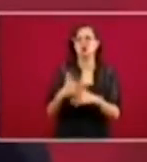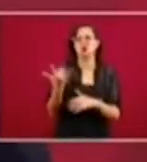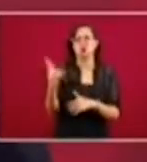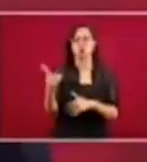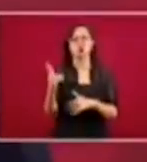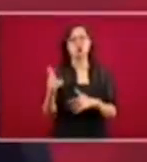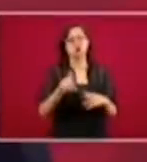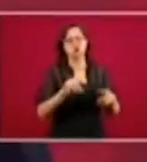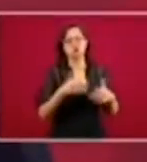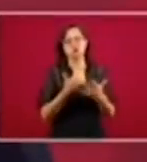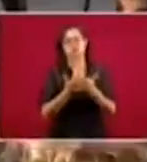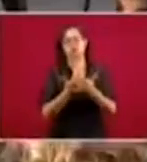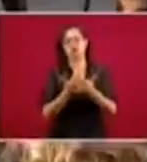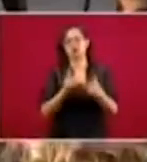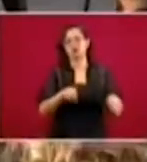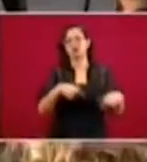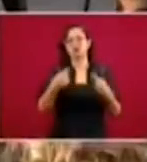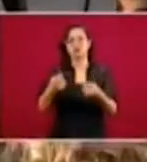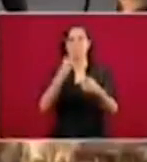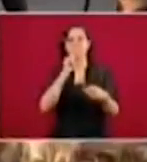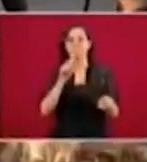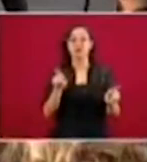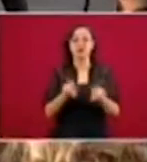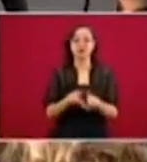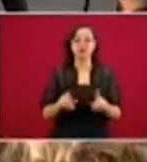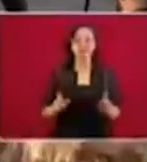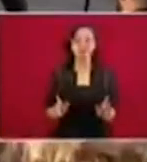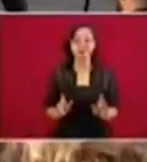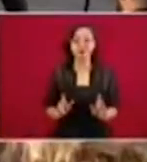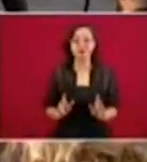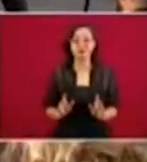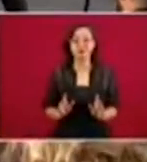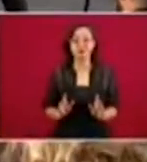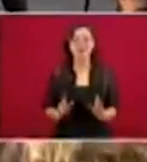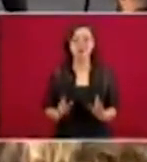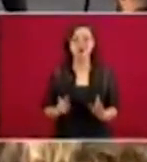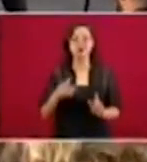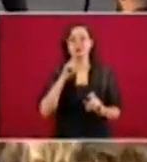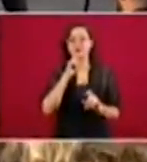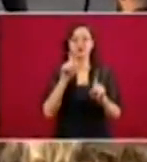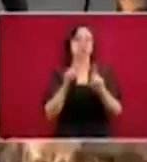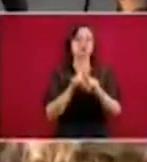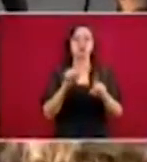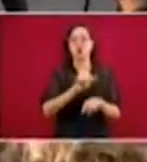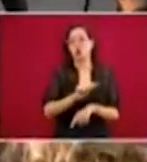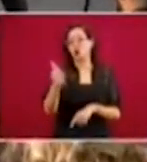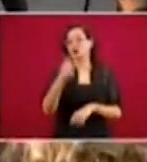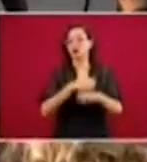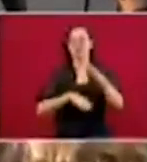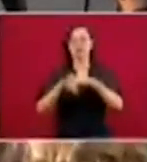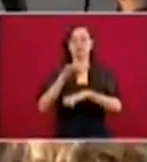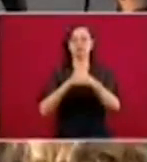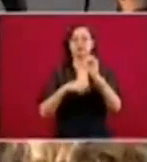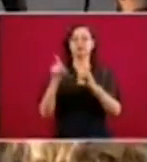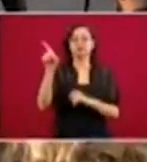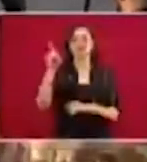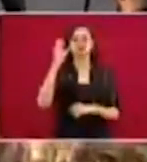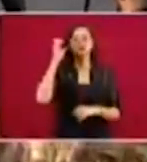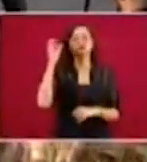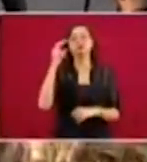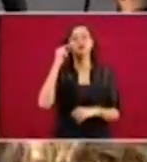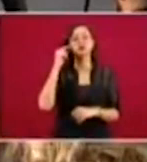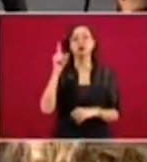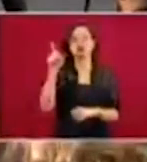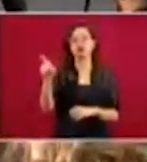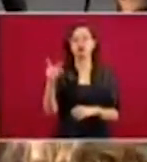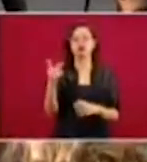dar esta misma situación. En el mismo modelo, que es un modelo de Aenomed, que es un productor chino,